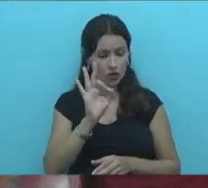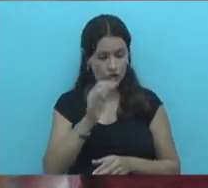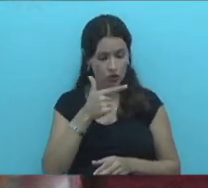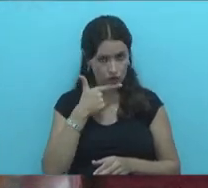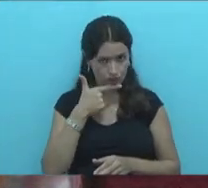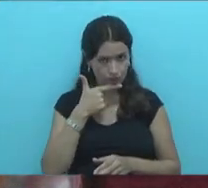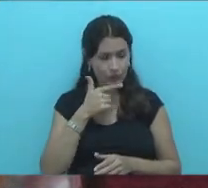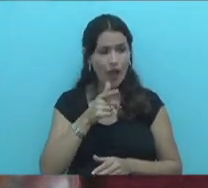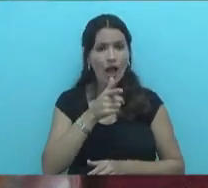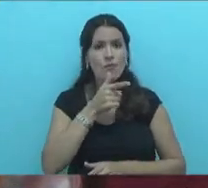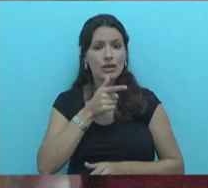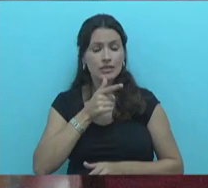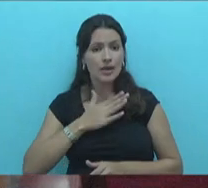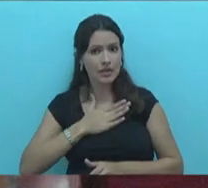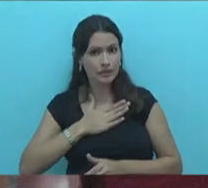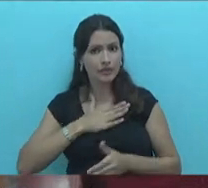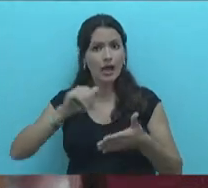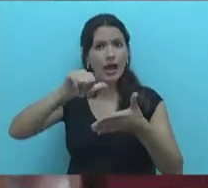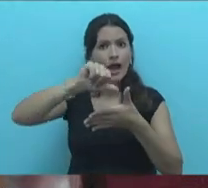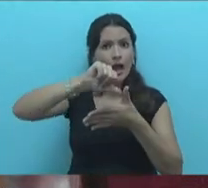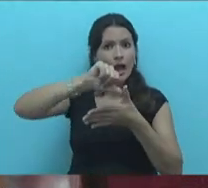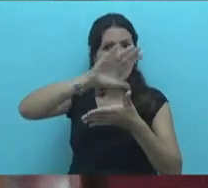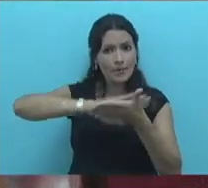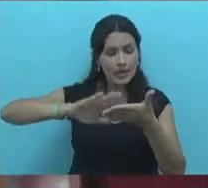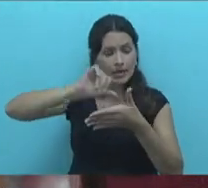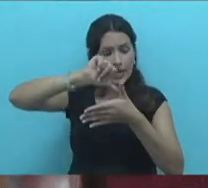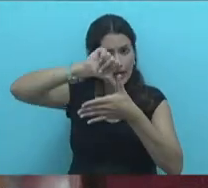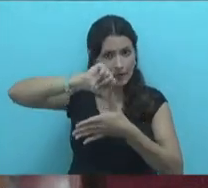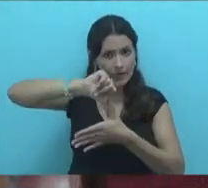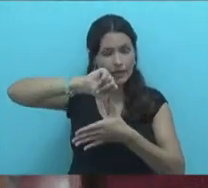autonomía y vuelve a ser